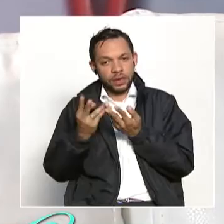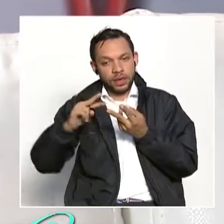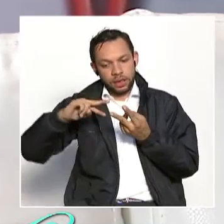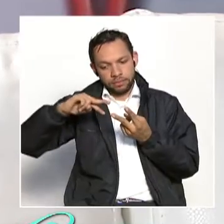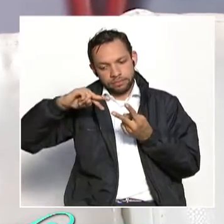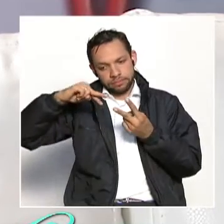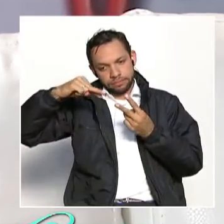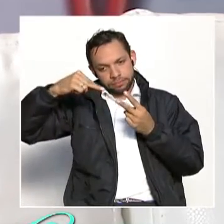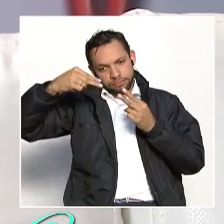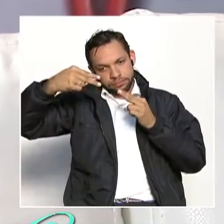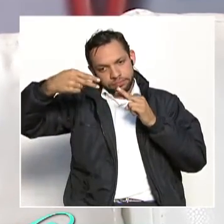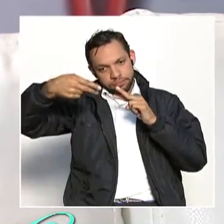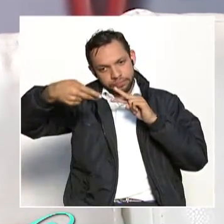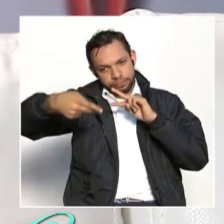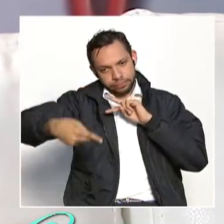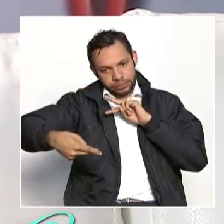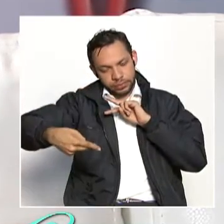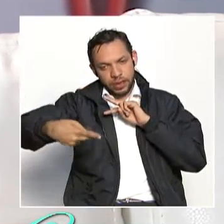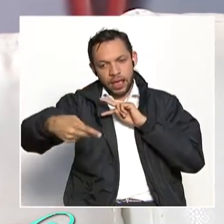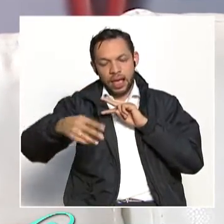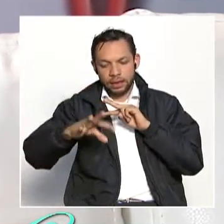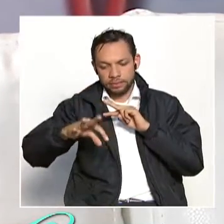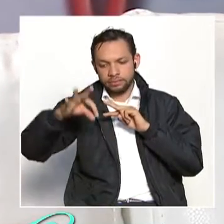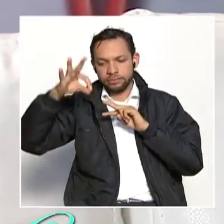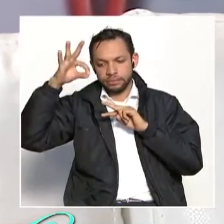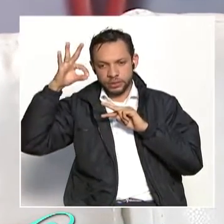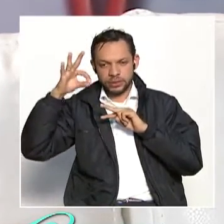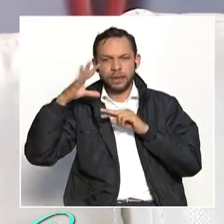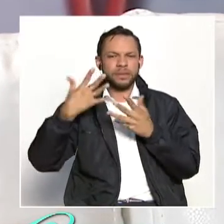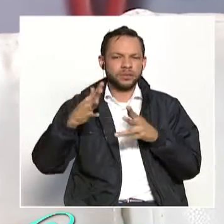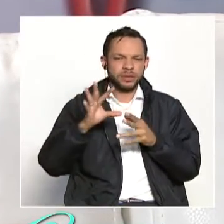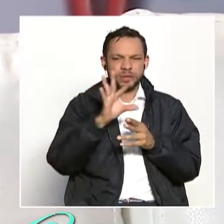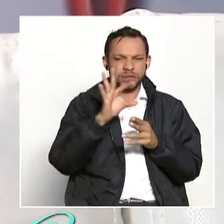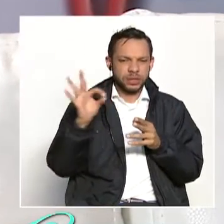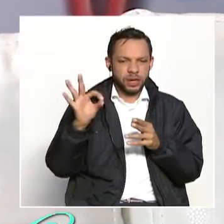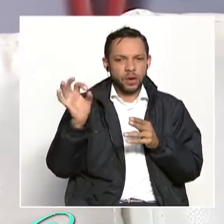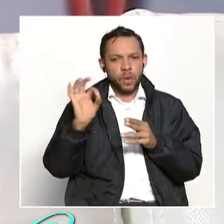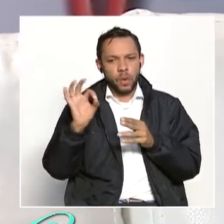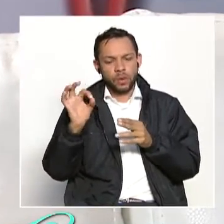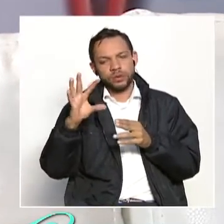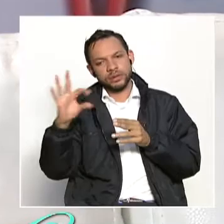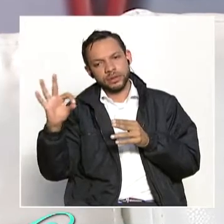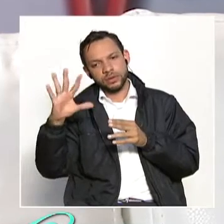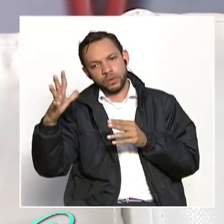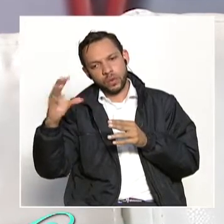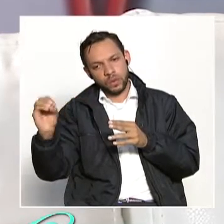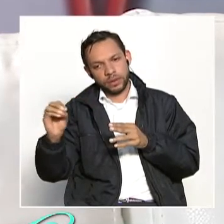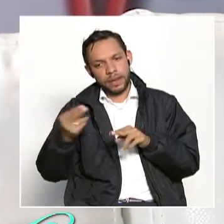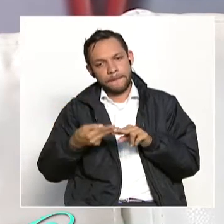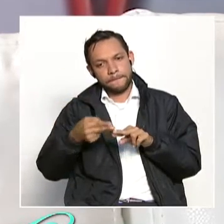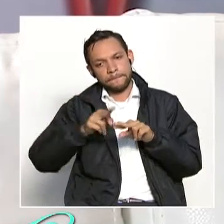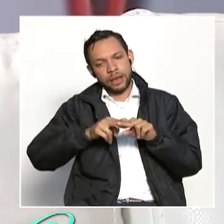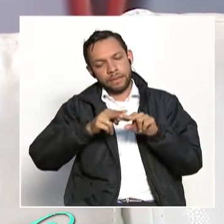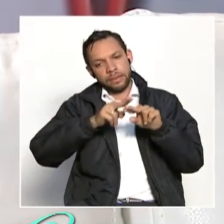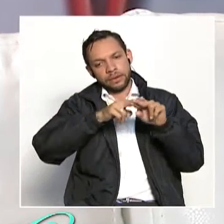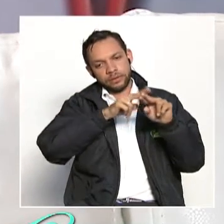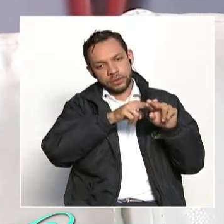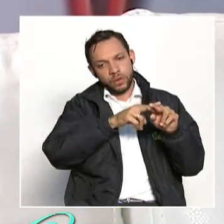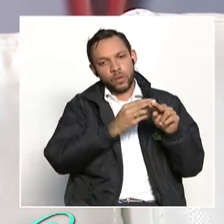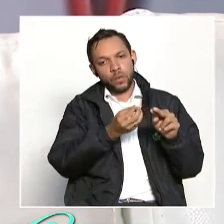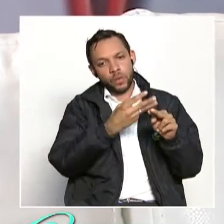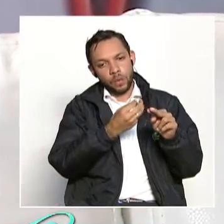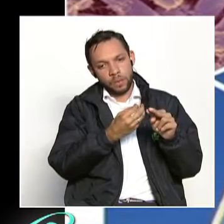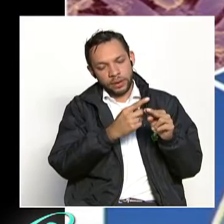contienen esas bacterias, que es entre 100 y 150 veces superior o más numérico que la